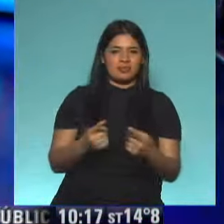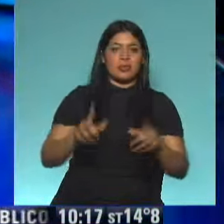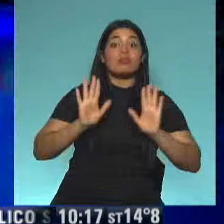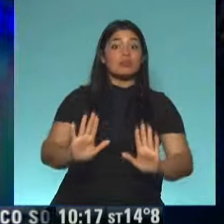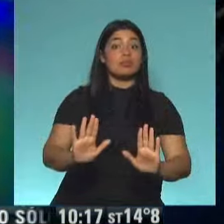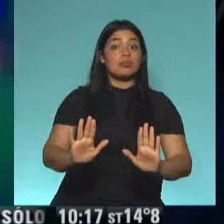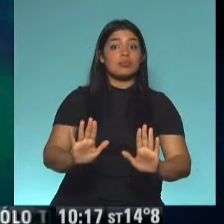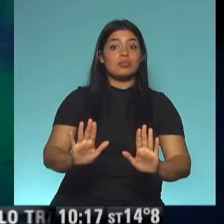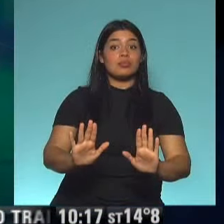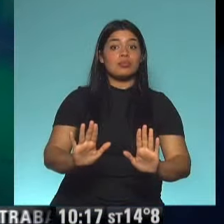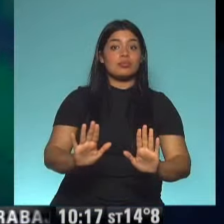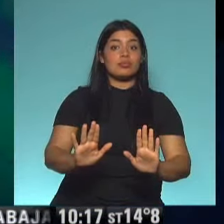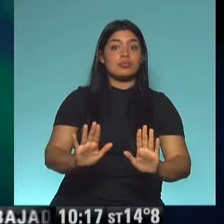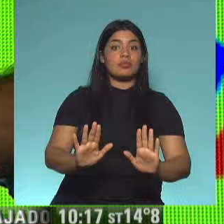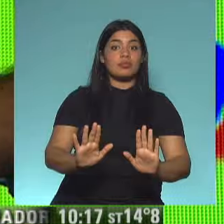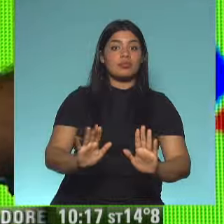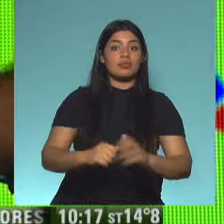¡Stop!